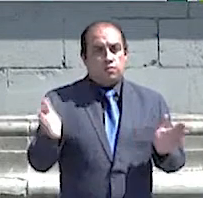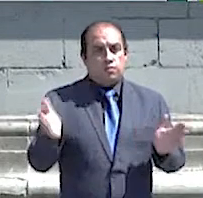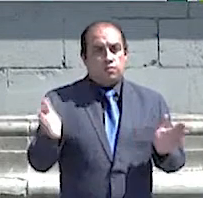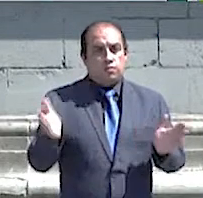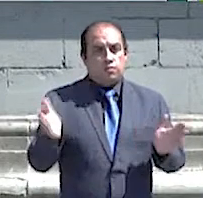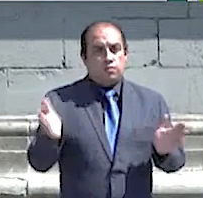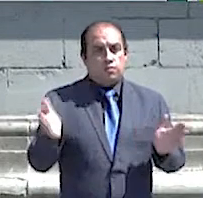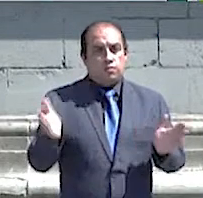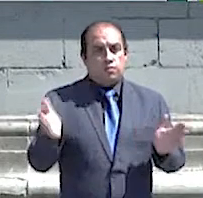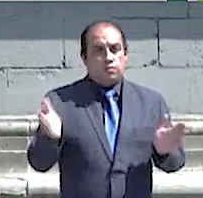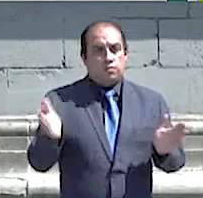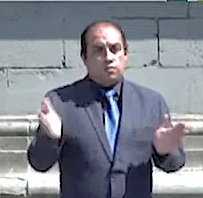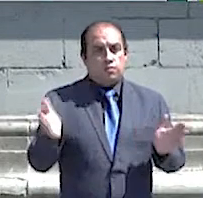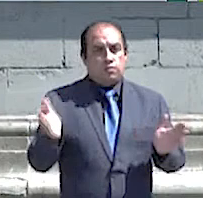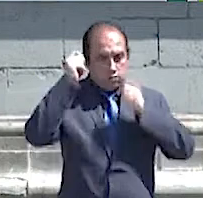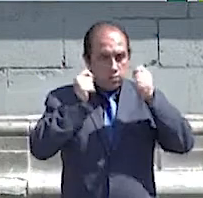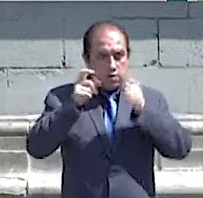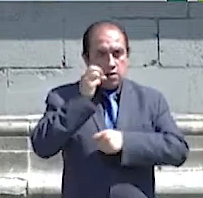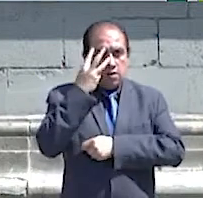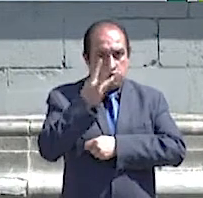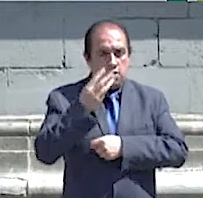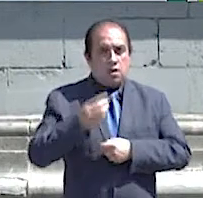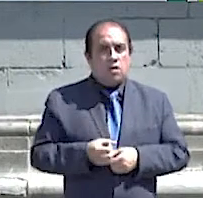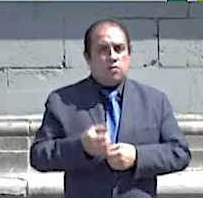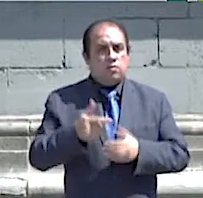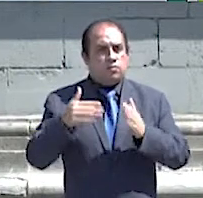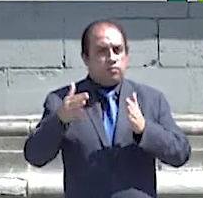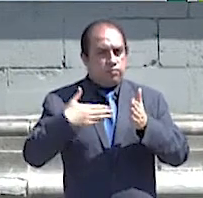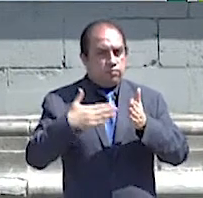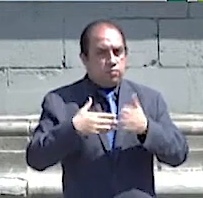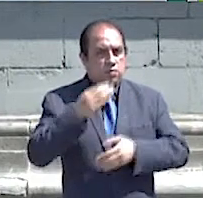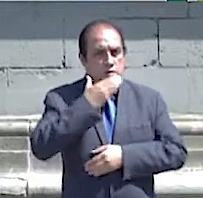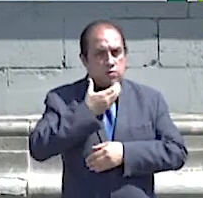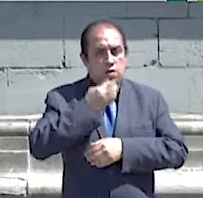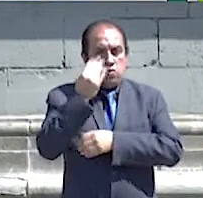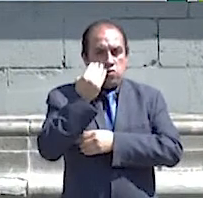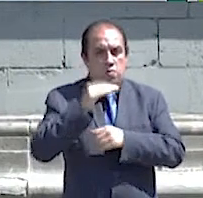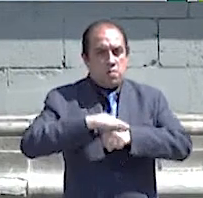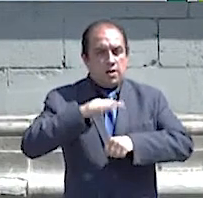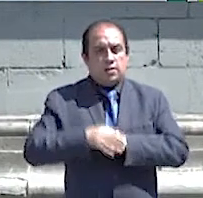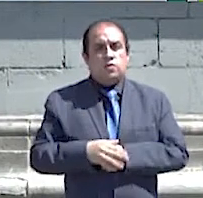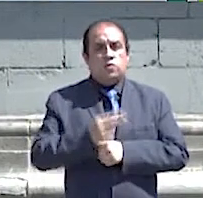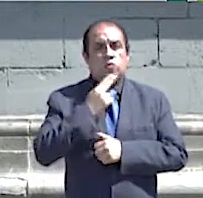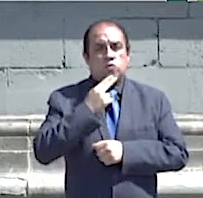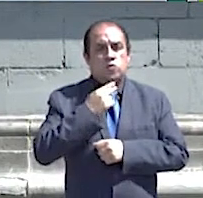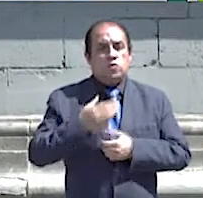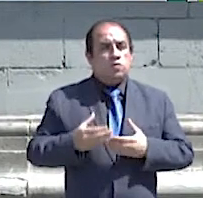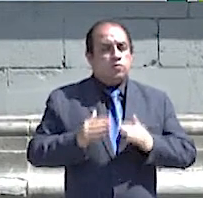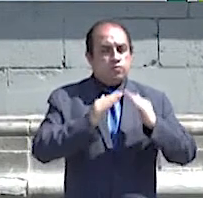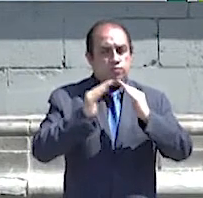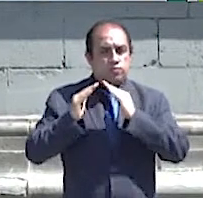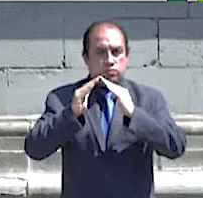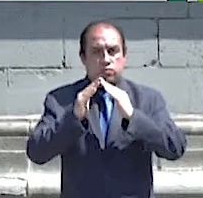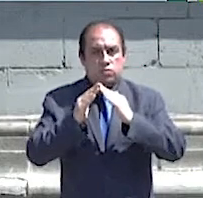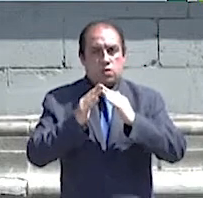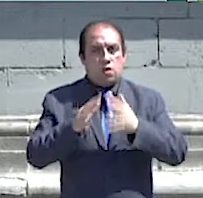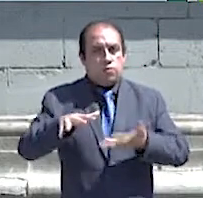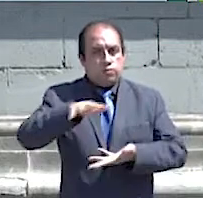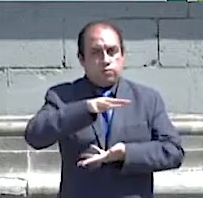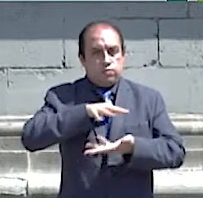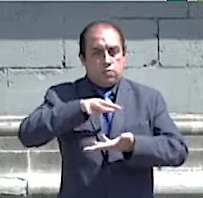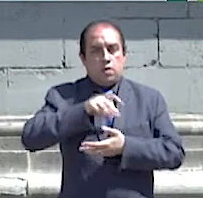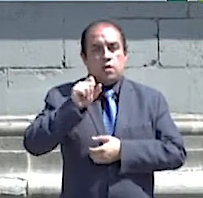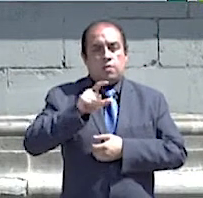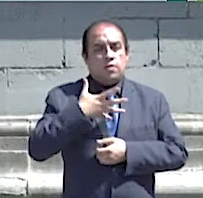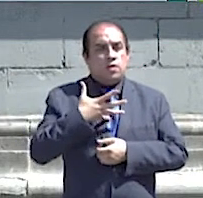Tres, su oferta gastronómica y comercial. Y nueve más, de usos habitacionales y mixtos, que le darán más vida y